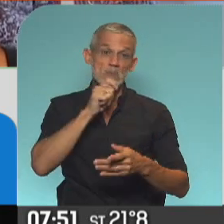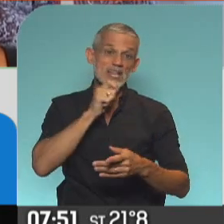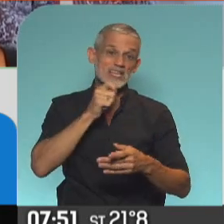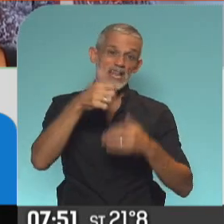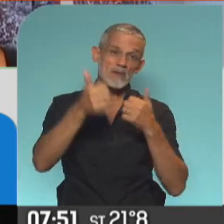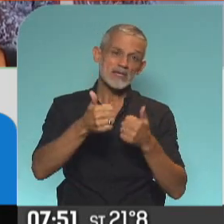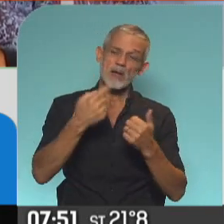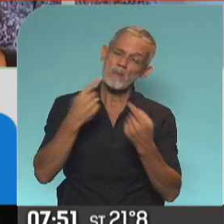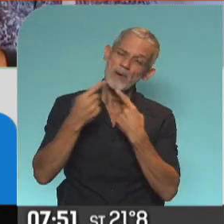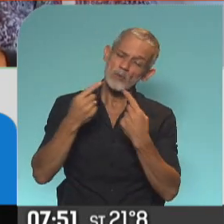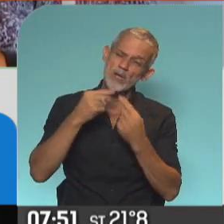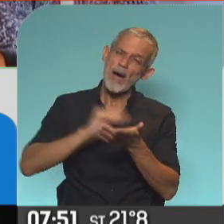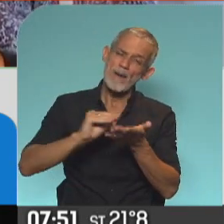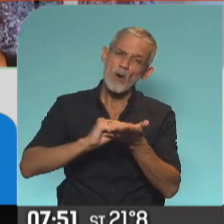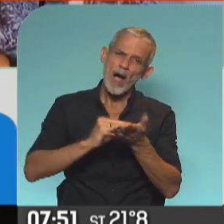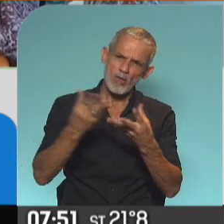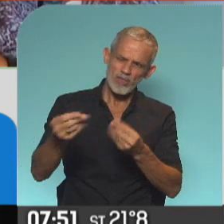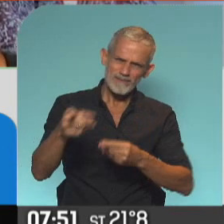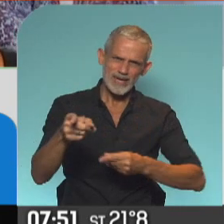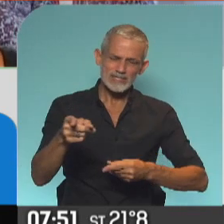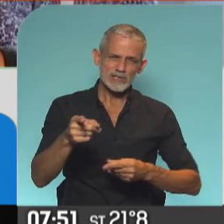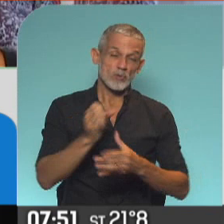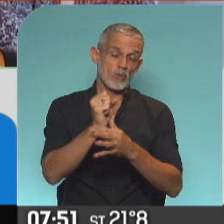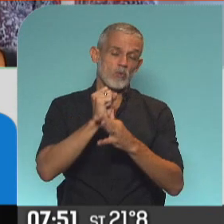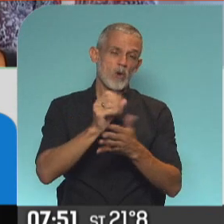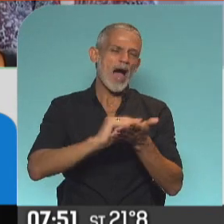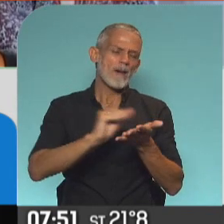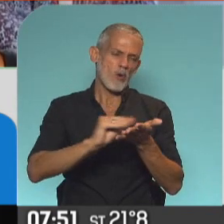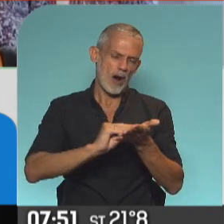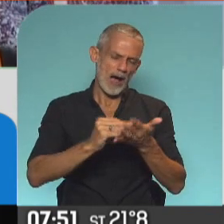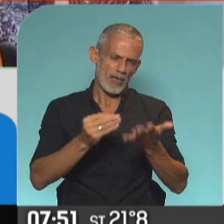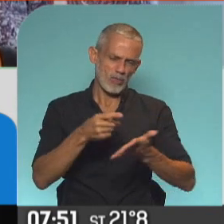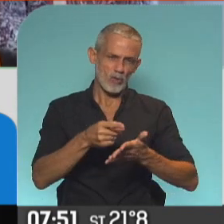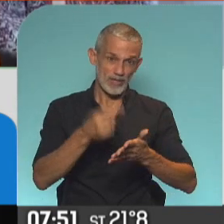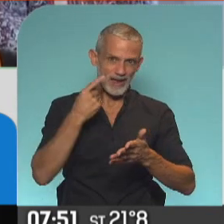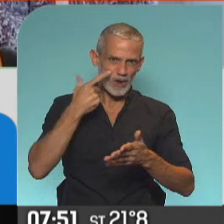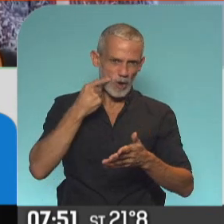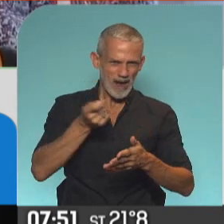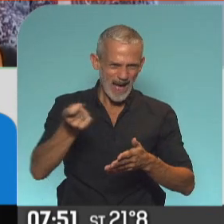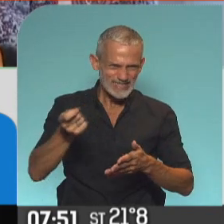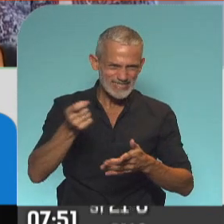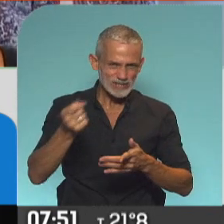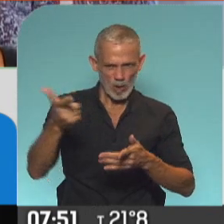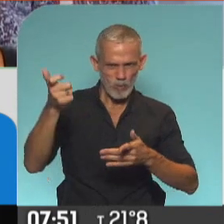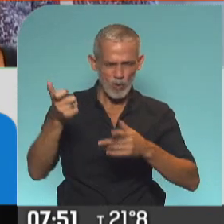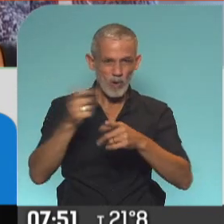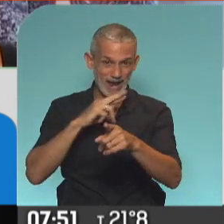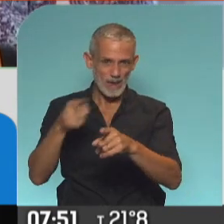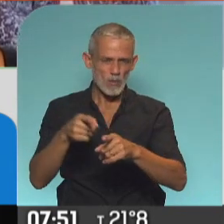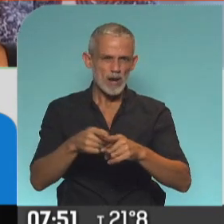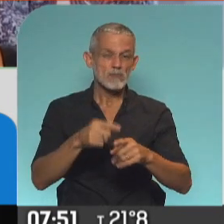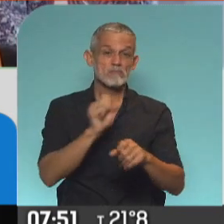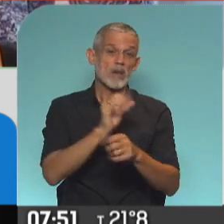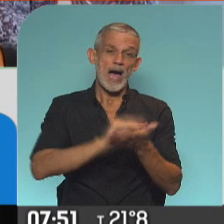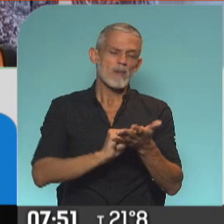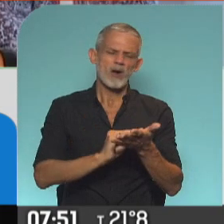preguntaba al abogado de la defensa, un famoso penalista brasileño del homicida, y el famoso penalista dijo